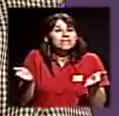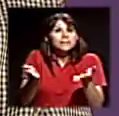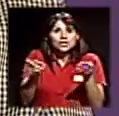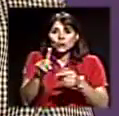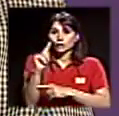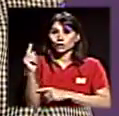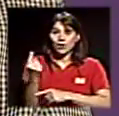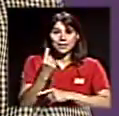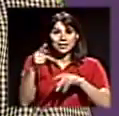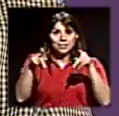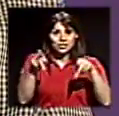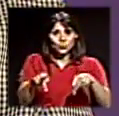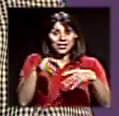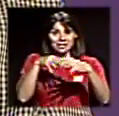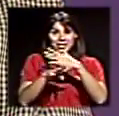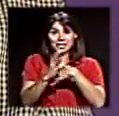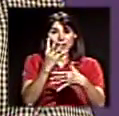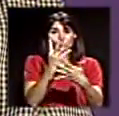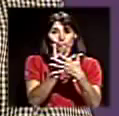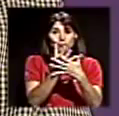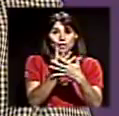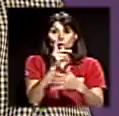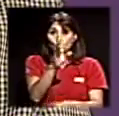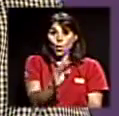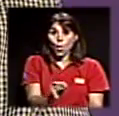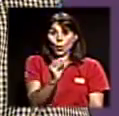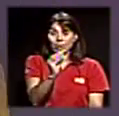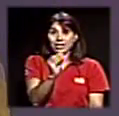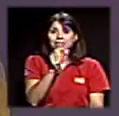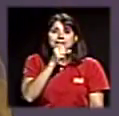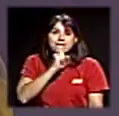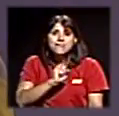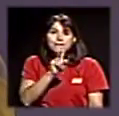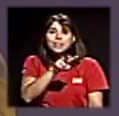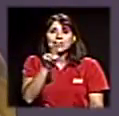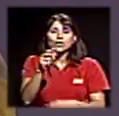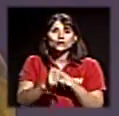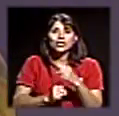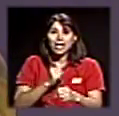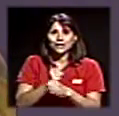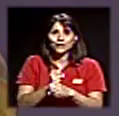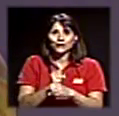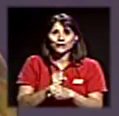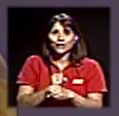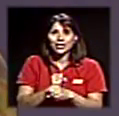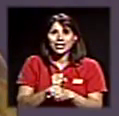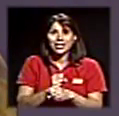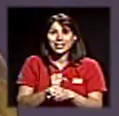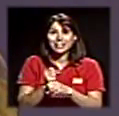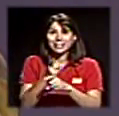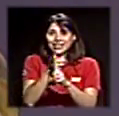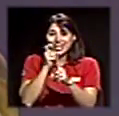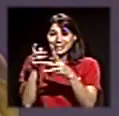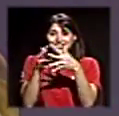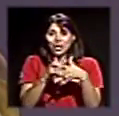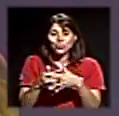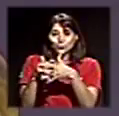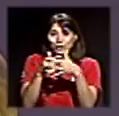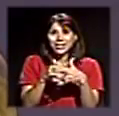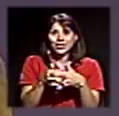del penal, que un joven de 22 años de Estados Unidos, que realmente